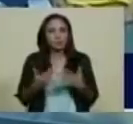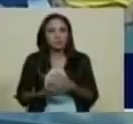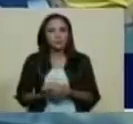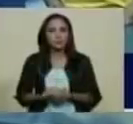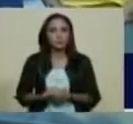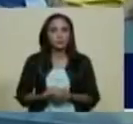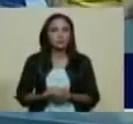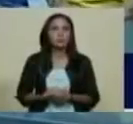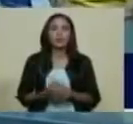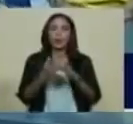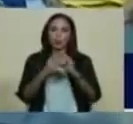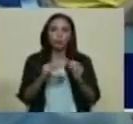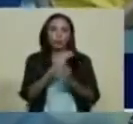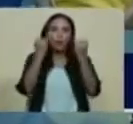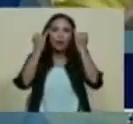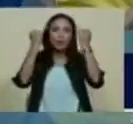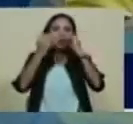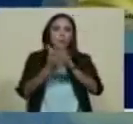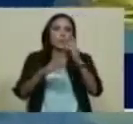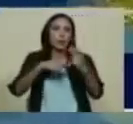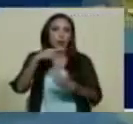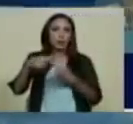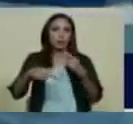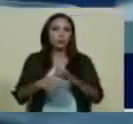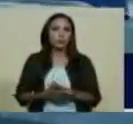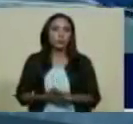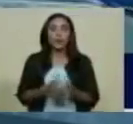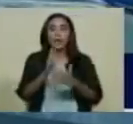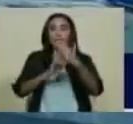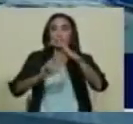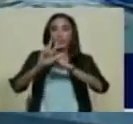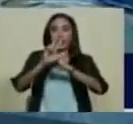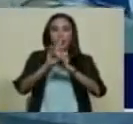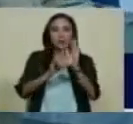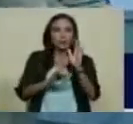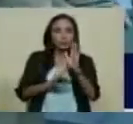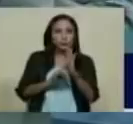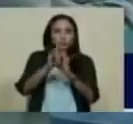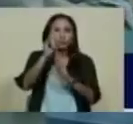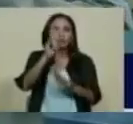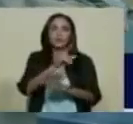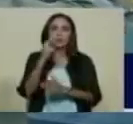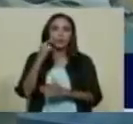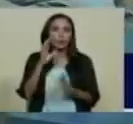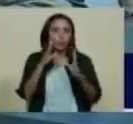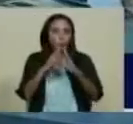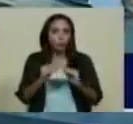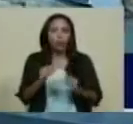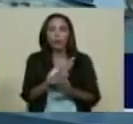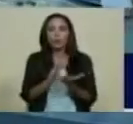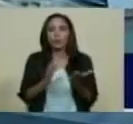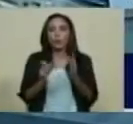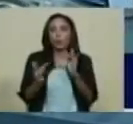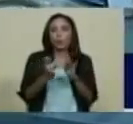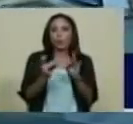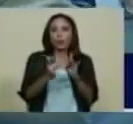se ha logrado hacer en Revolución. No es cosa fácil. 3 satélites, presidente, y que nos permiten también entrar